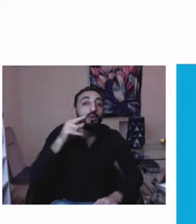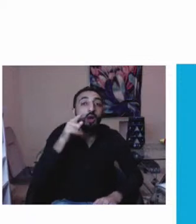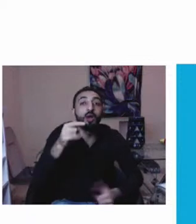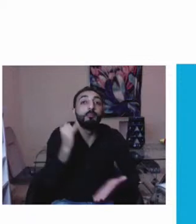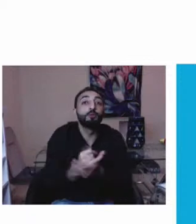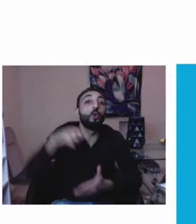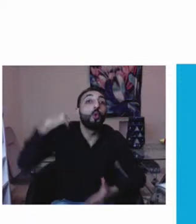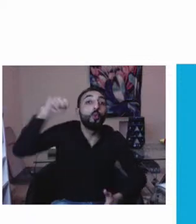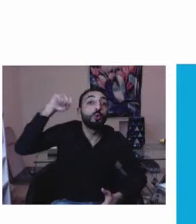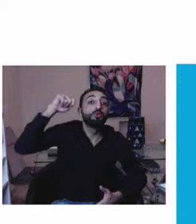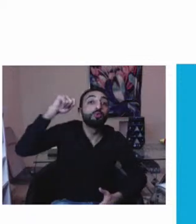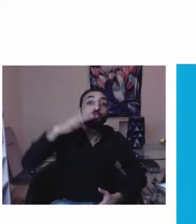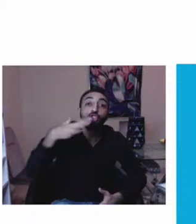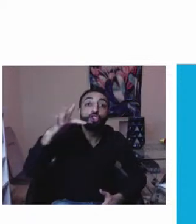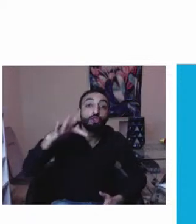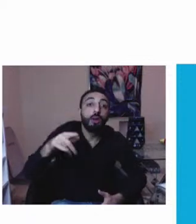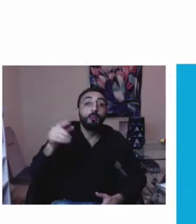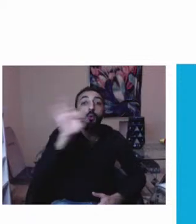yours.